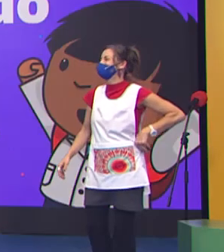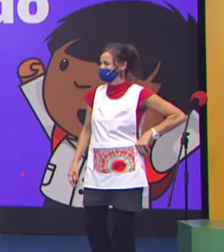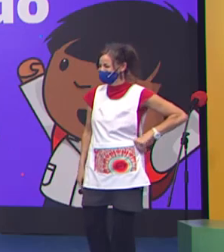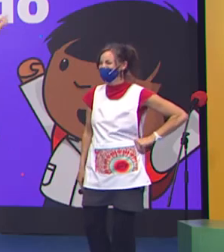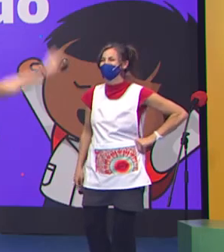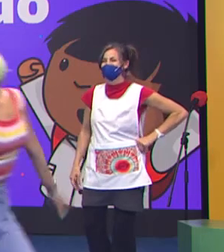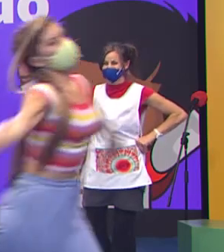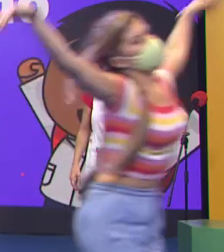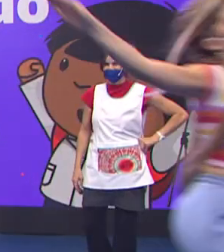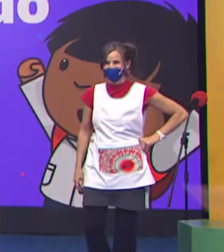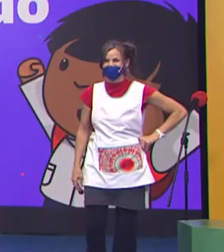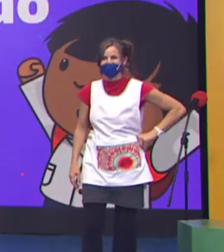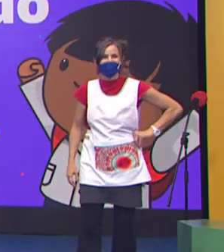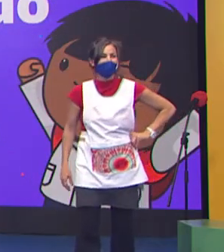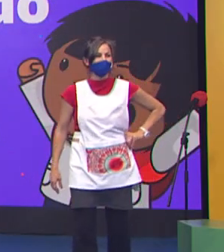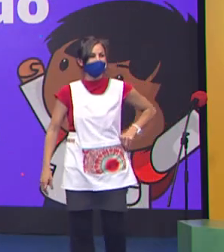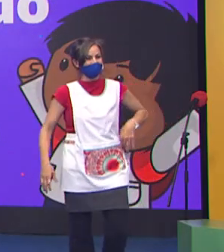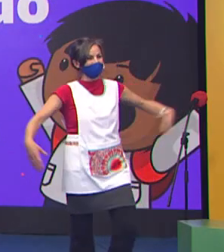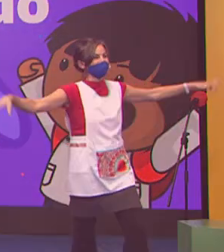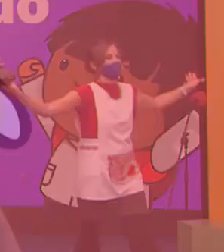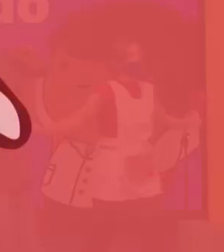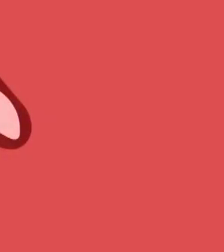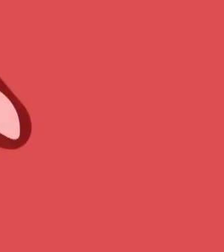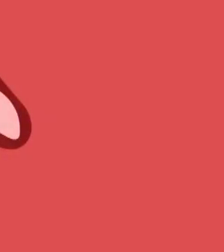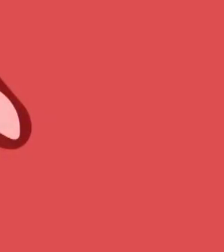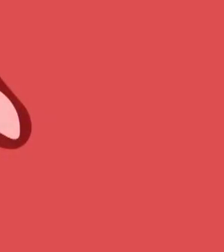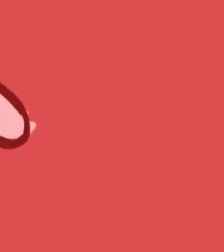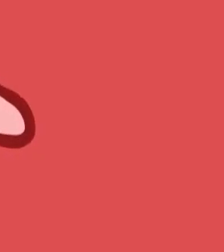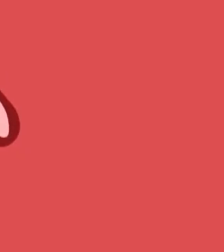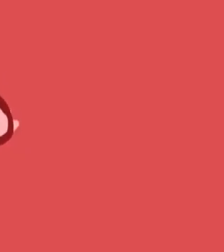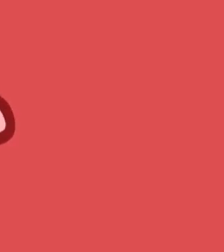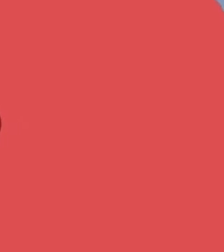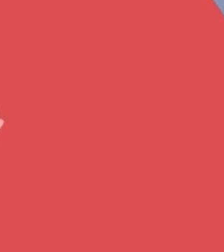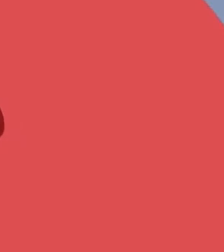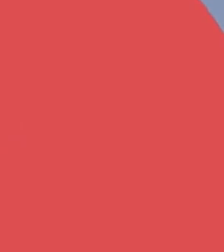clase de educación física, entonces! ¡Como el zorzal! ¡Vamos, allá vamos!